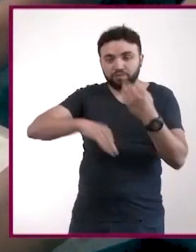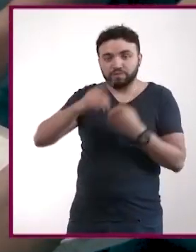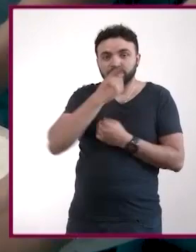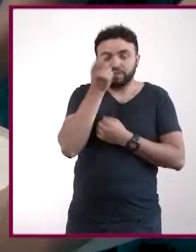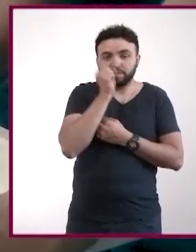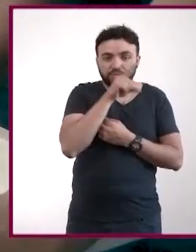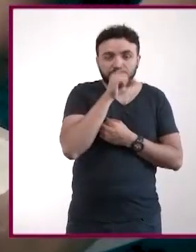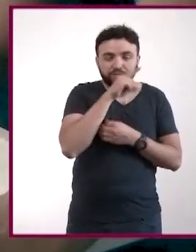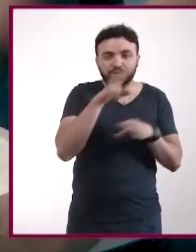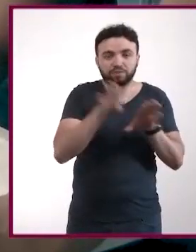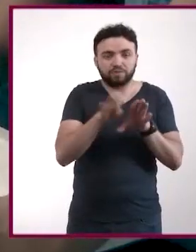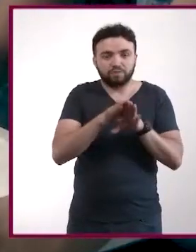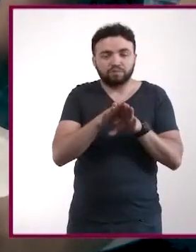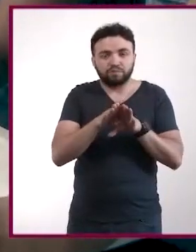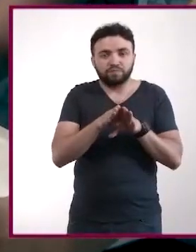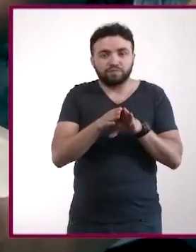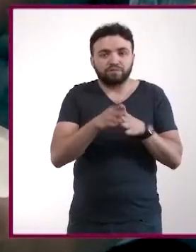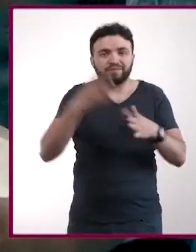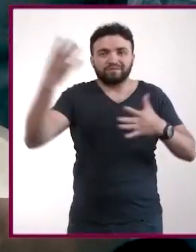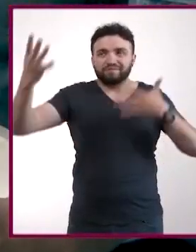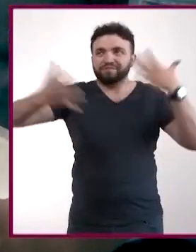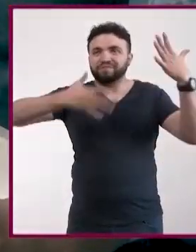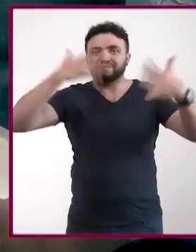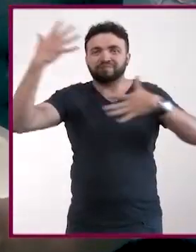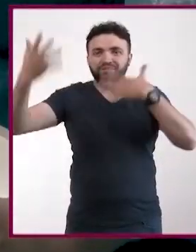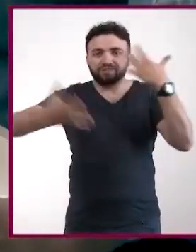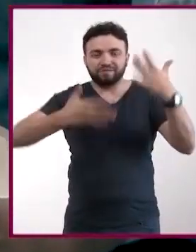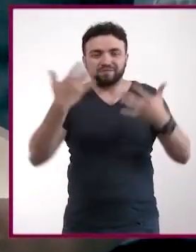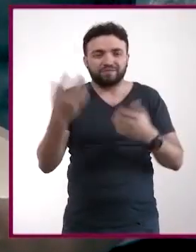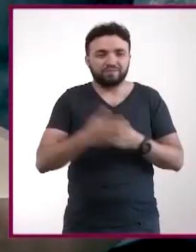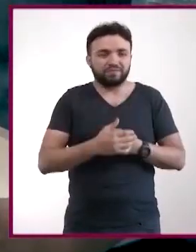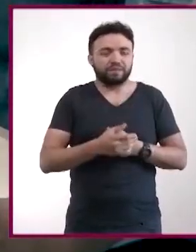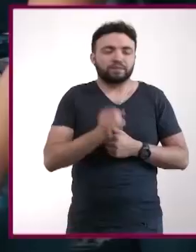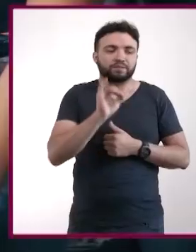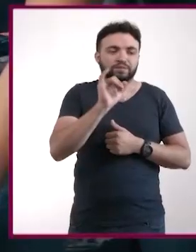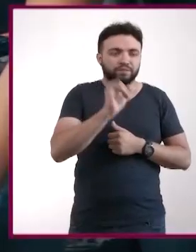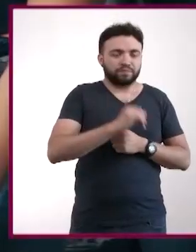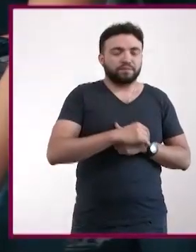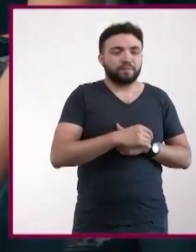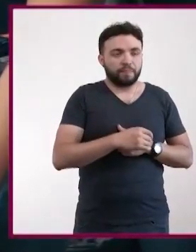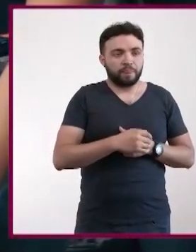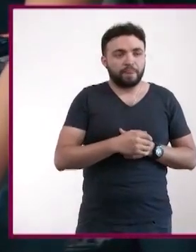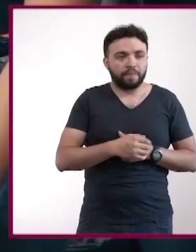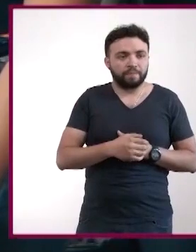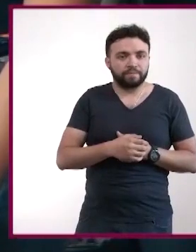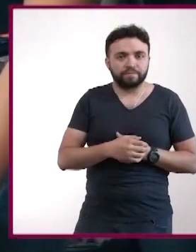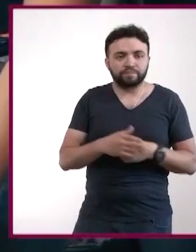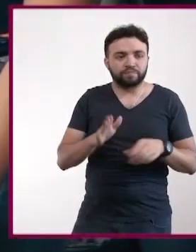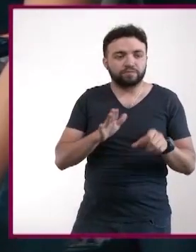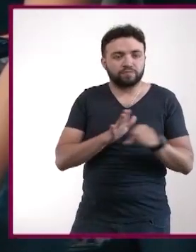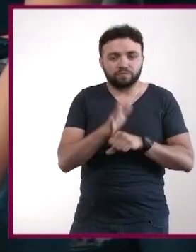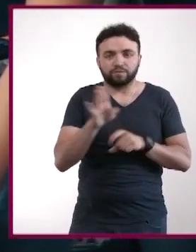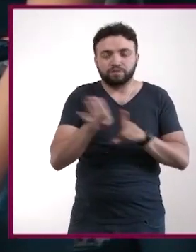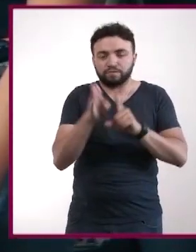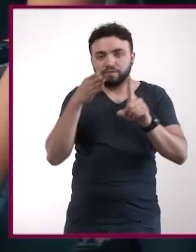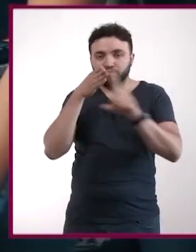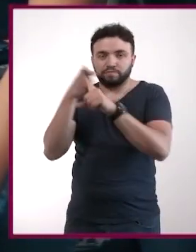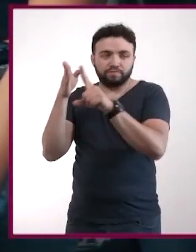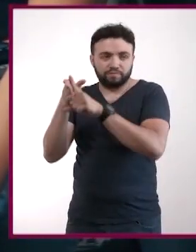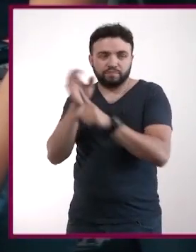una cuestión ambiental, ¿no? Atmosférica. Y se siente más o menos la misma idea en cada uno de los que nos has mostrado.